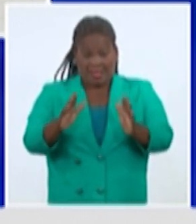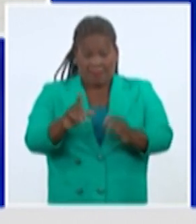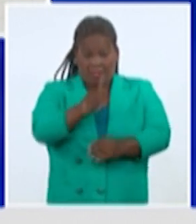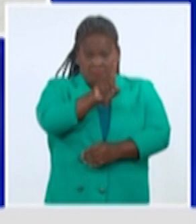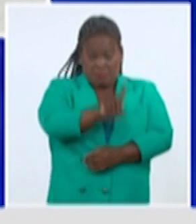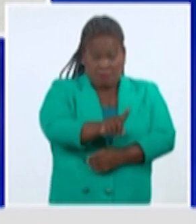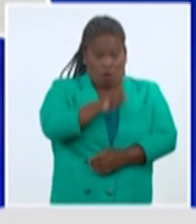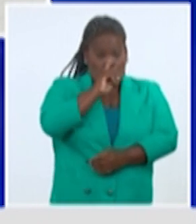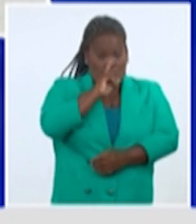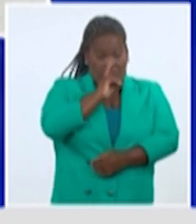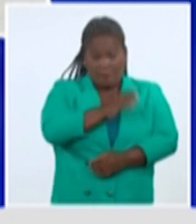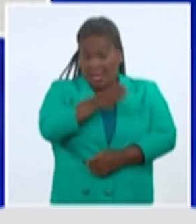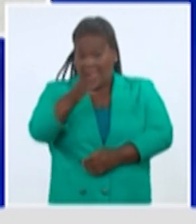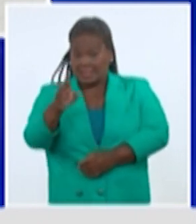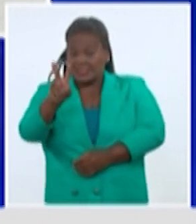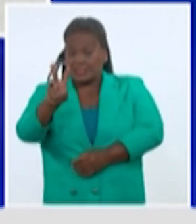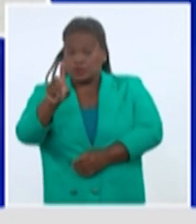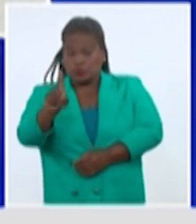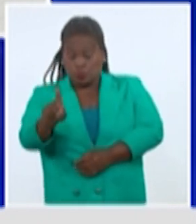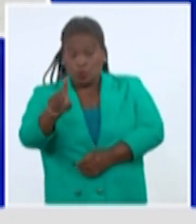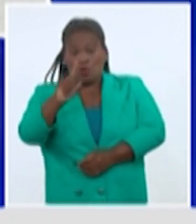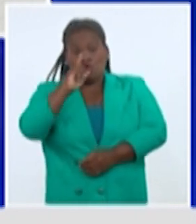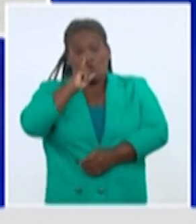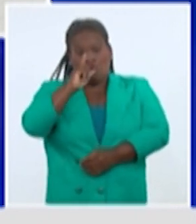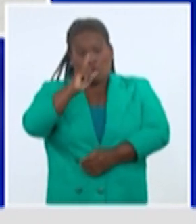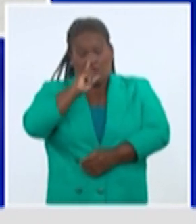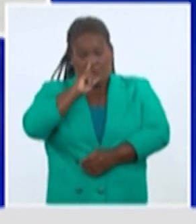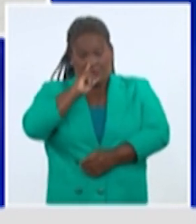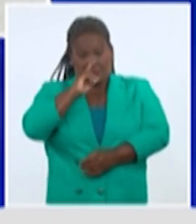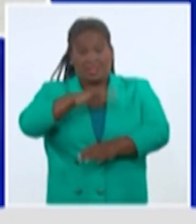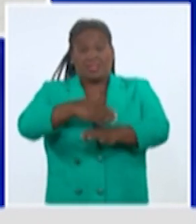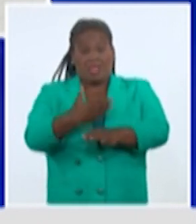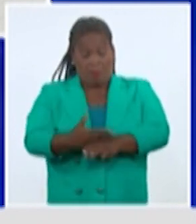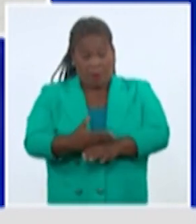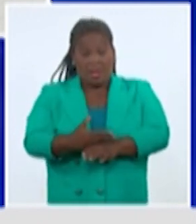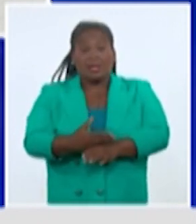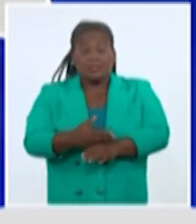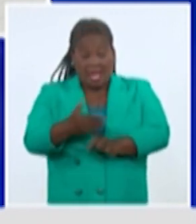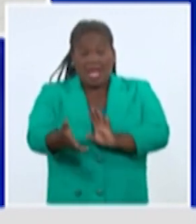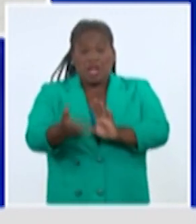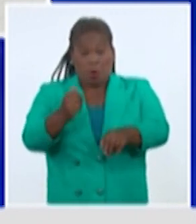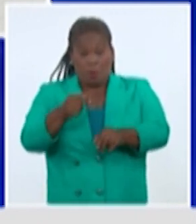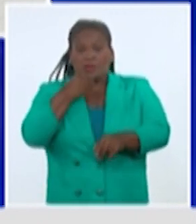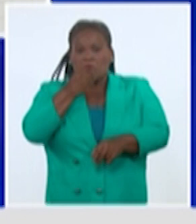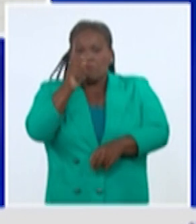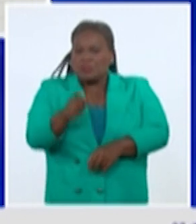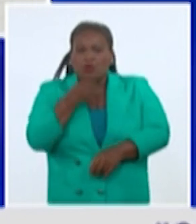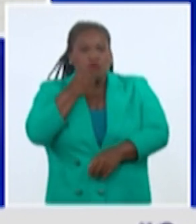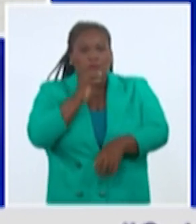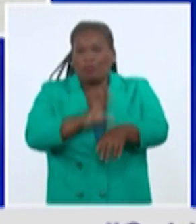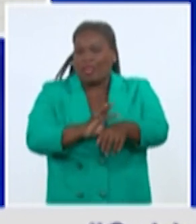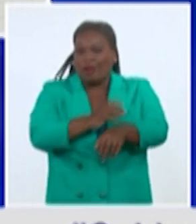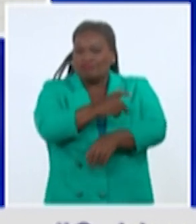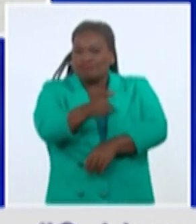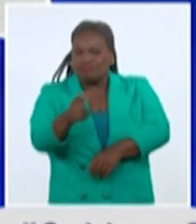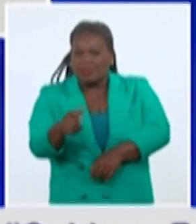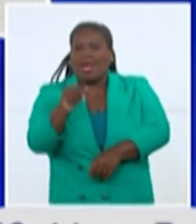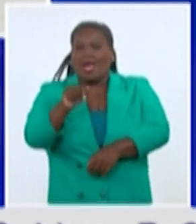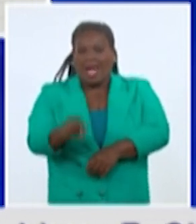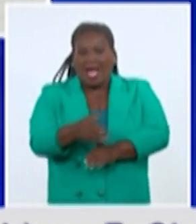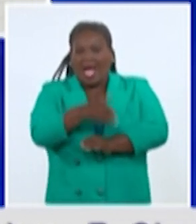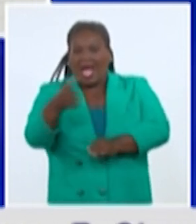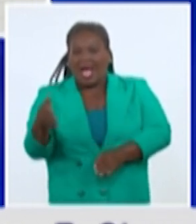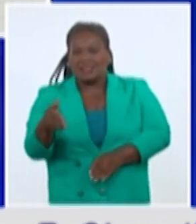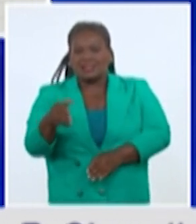al 31 de noviembre y una etapa de recuperación desde el 1 hasta el 31 de diciembre. Momento en el cual ya sí no se van